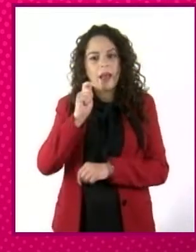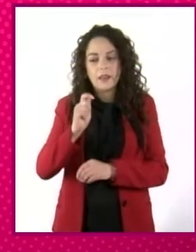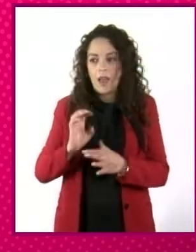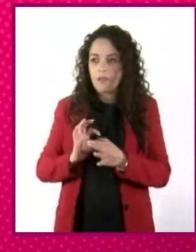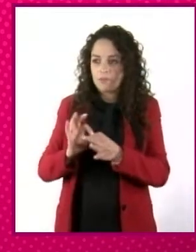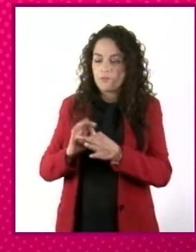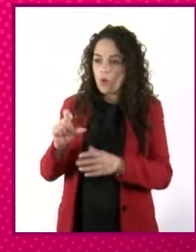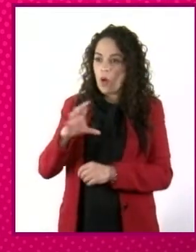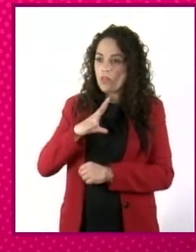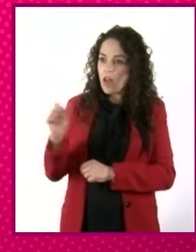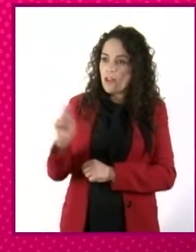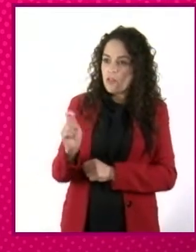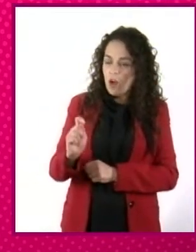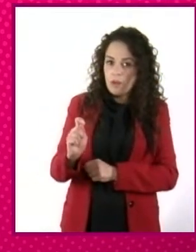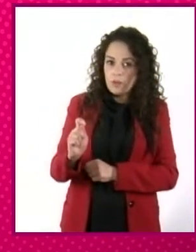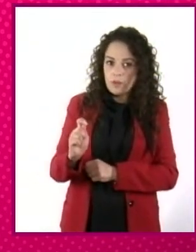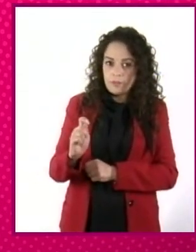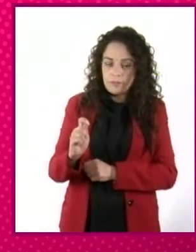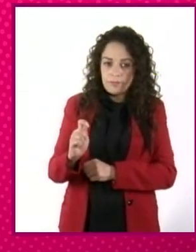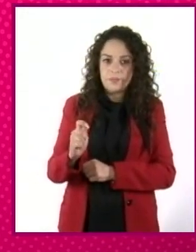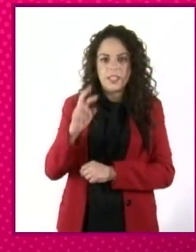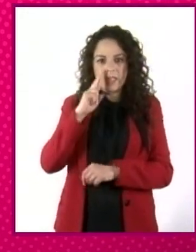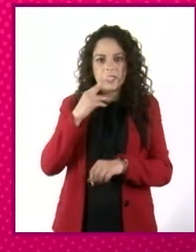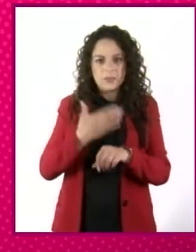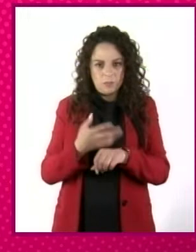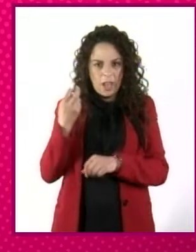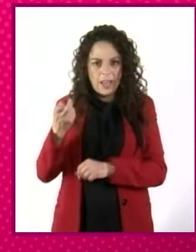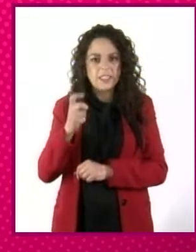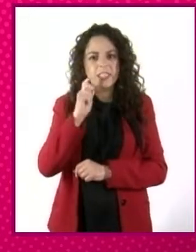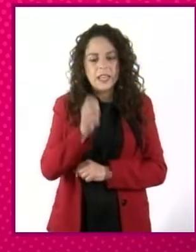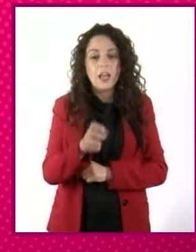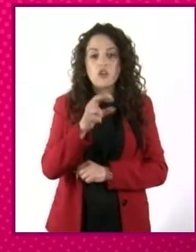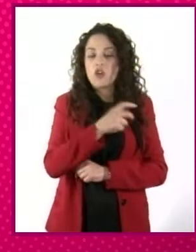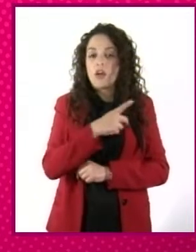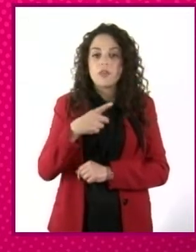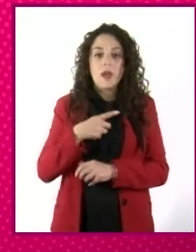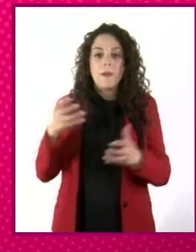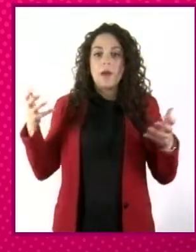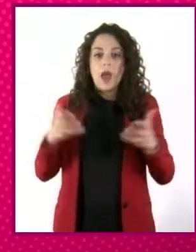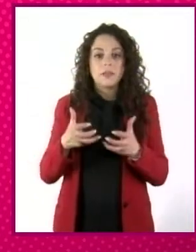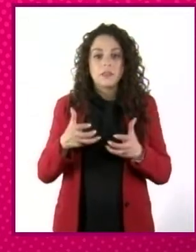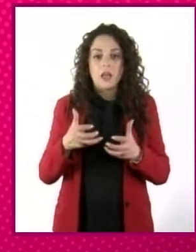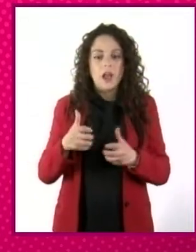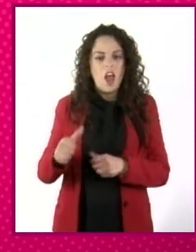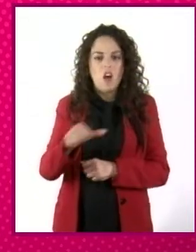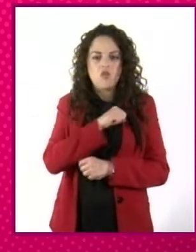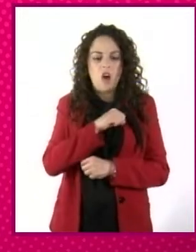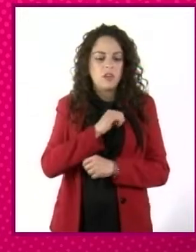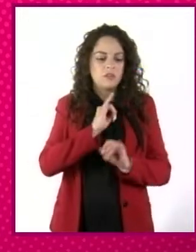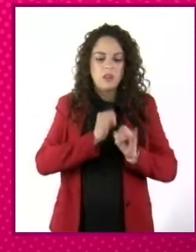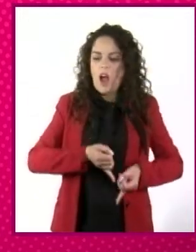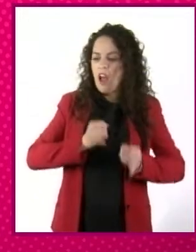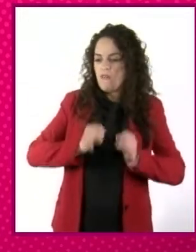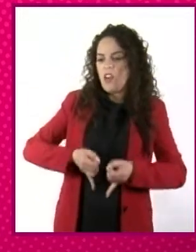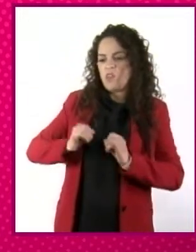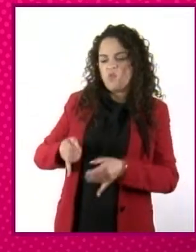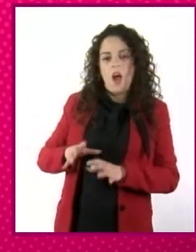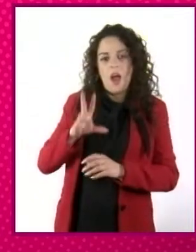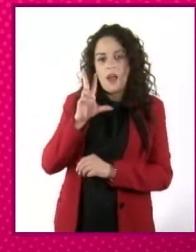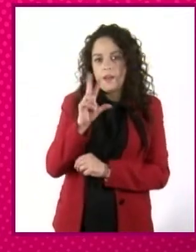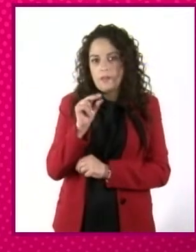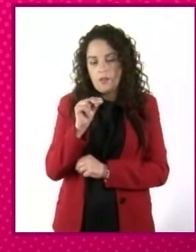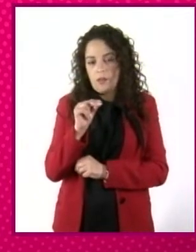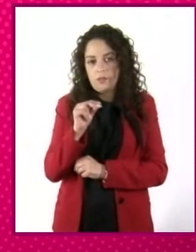y que la responsabilidad afectiva tiene que ver con el no actuar de forma individualista cuando nos vinculamos con alguien en